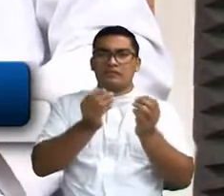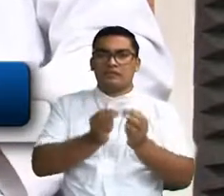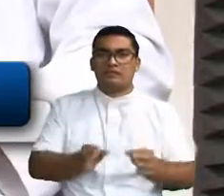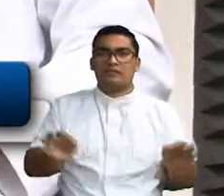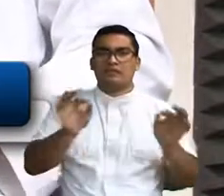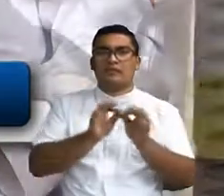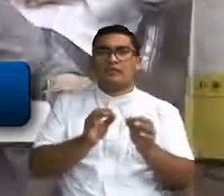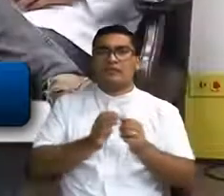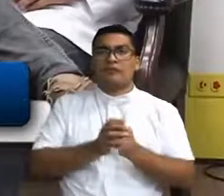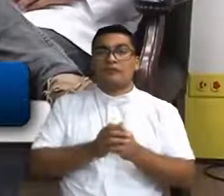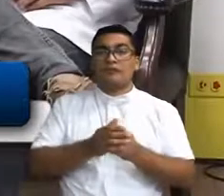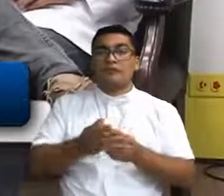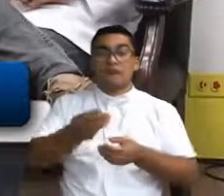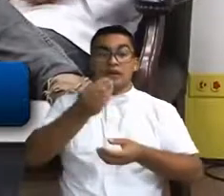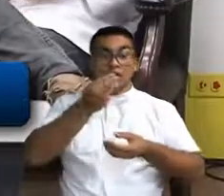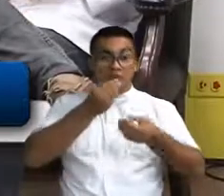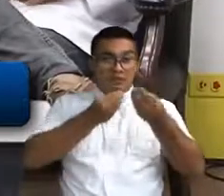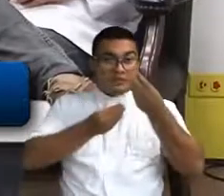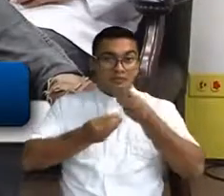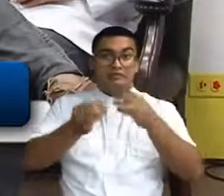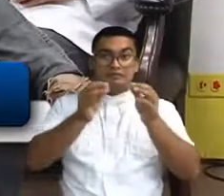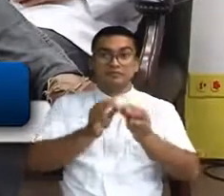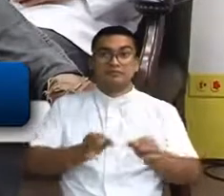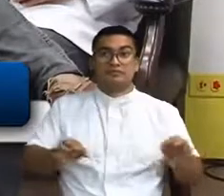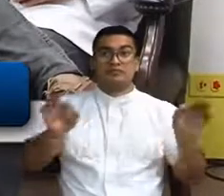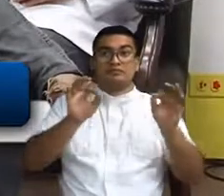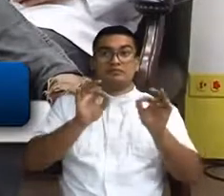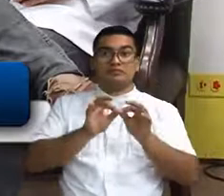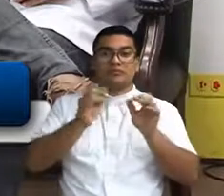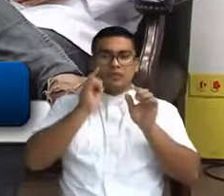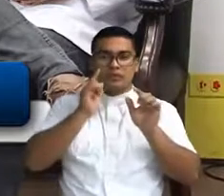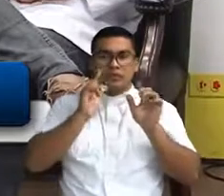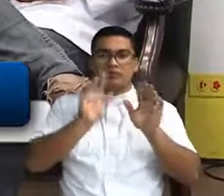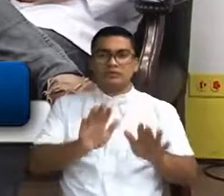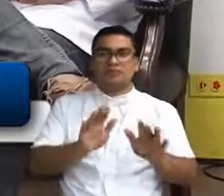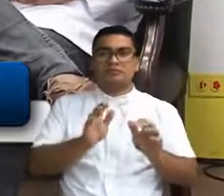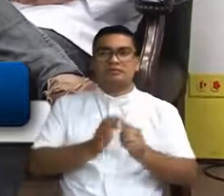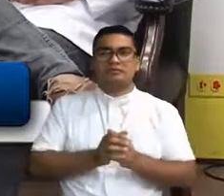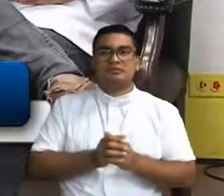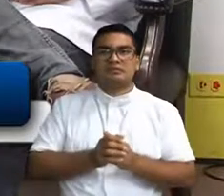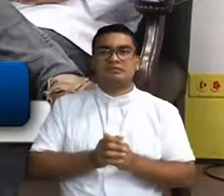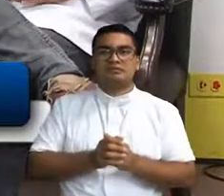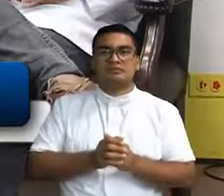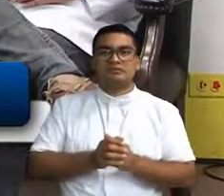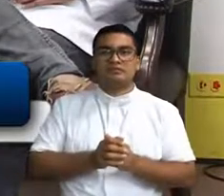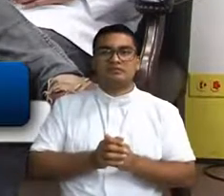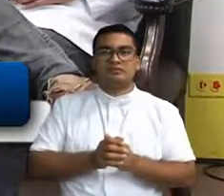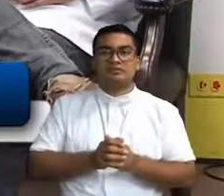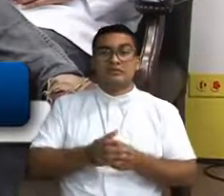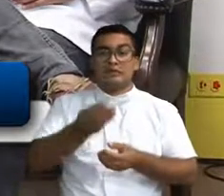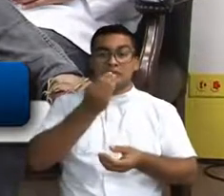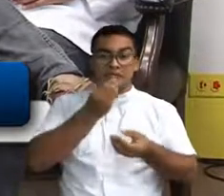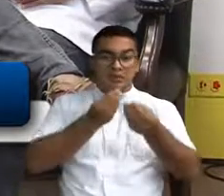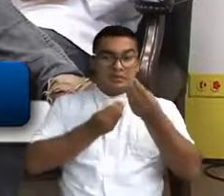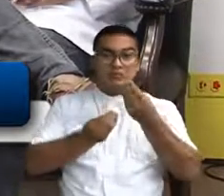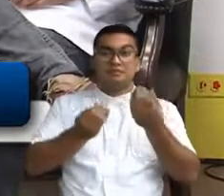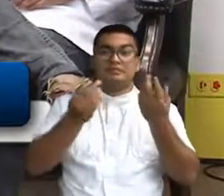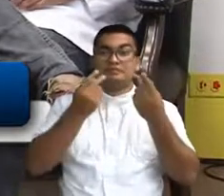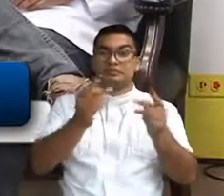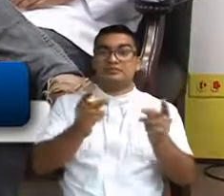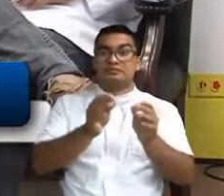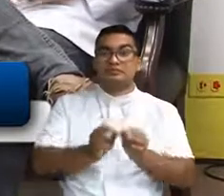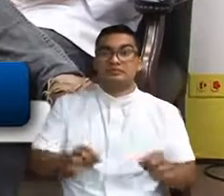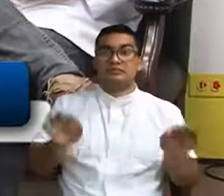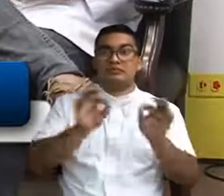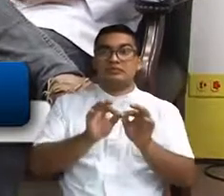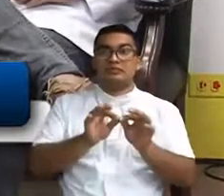importante. La alimentación que nosotros tenemos también hay que cuidar un poco en eso. Pues no tanto la alimentación, pero sí, como